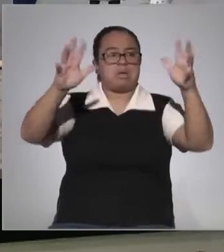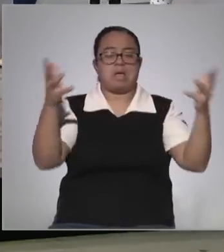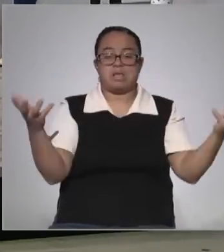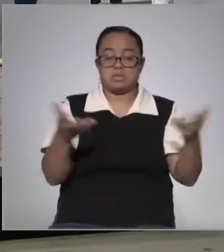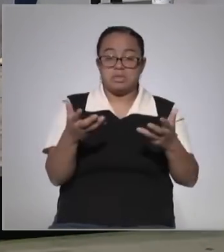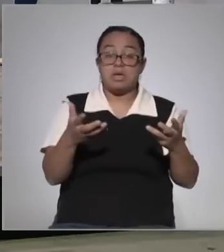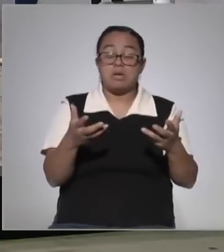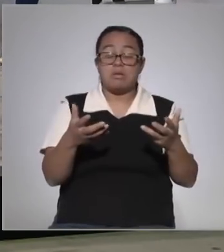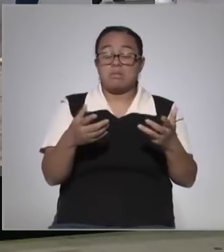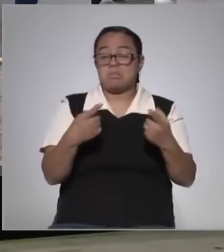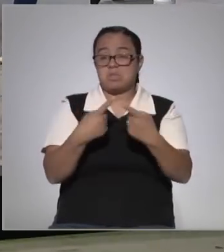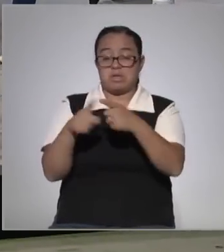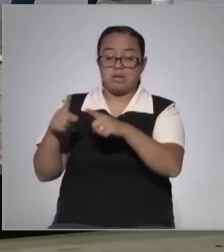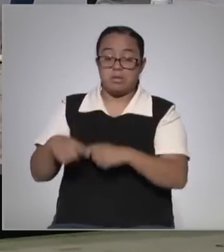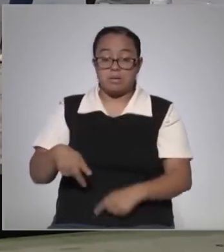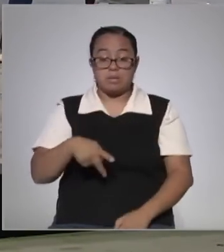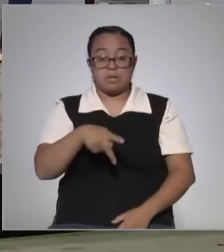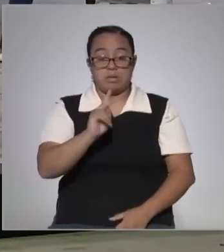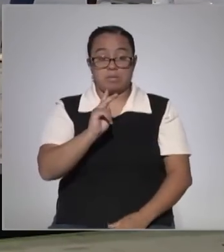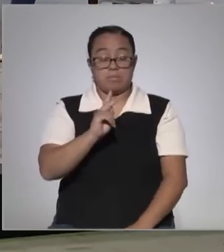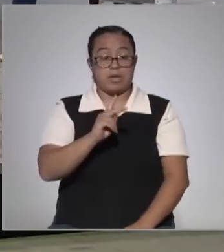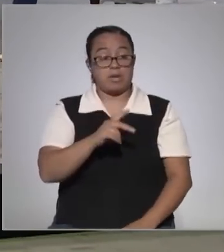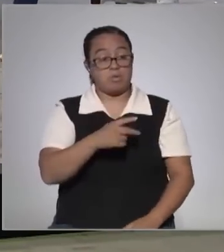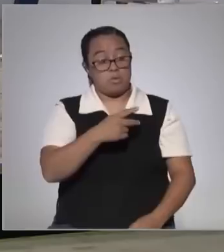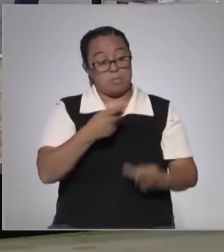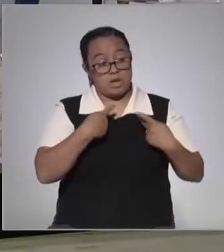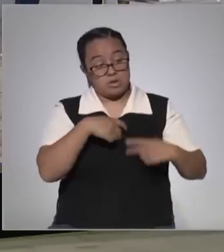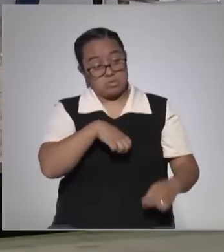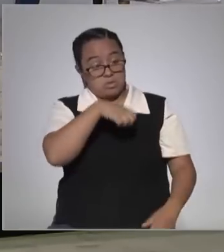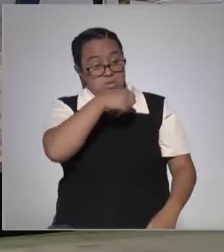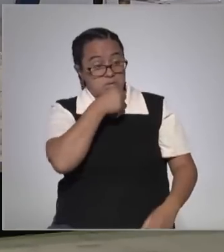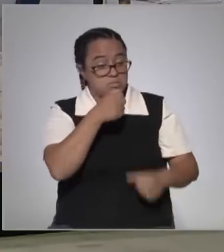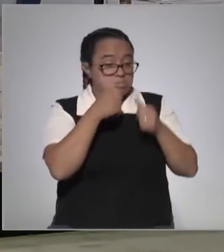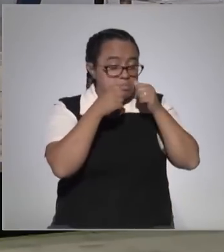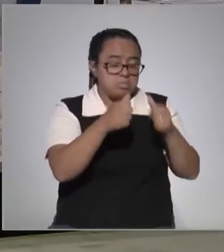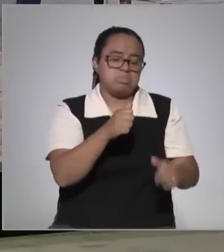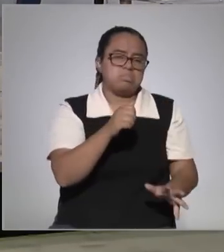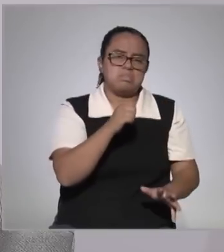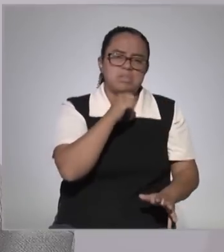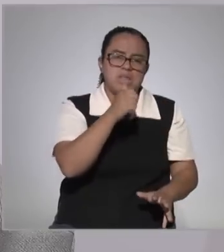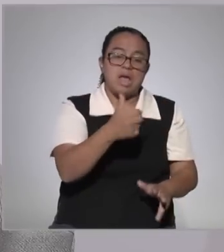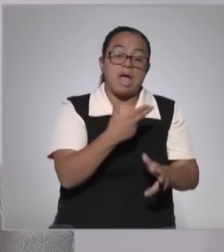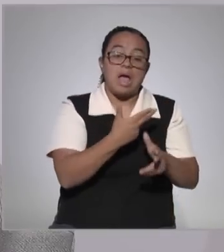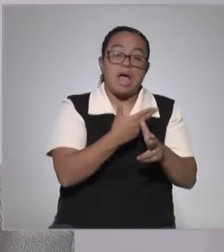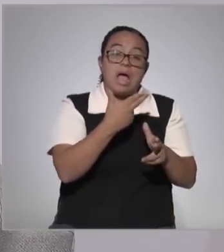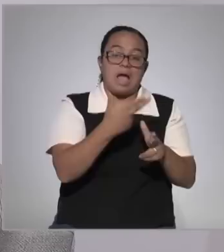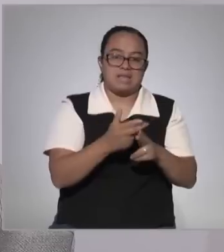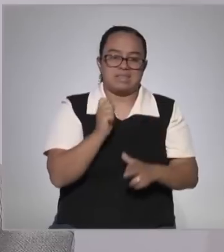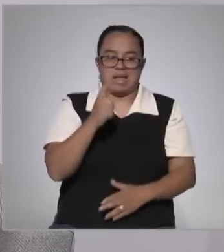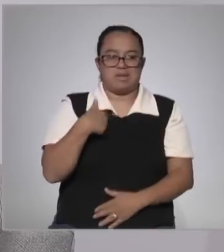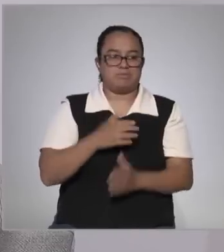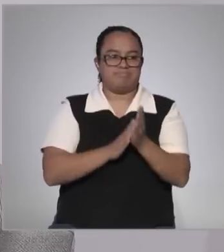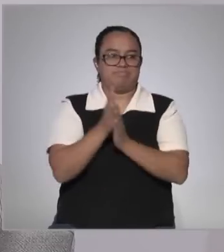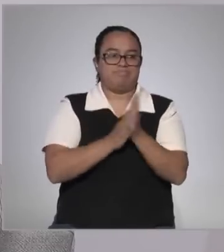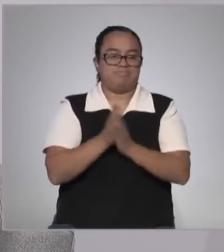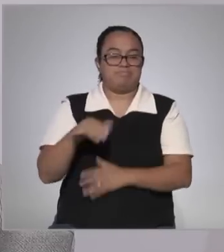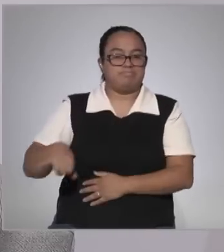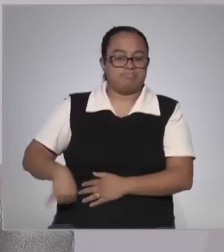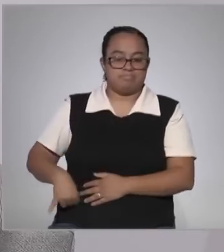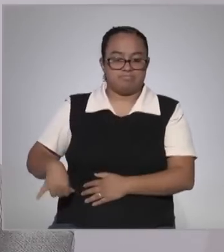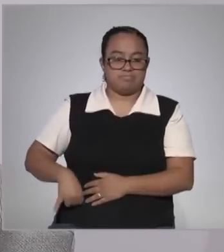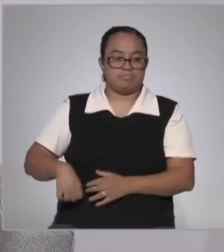ocupan de sus personas mayores, a menos que haya algunos intereses, tanto